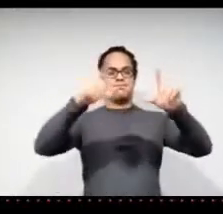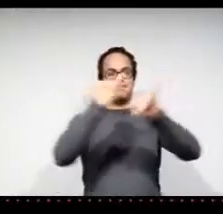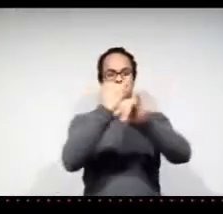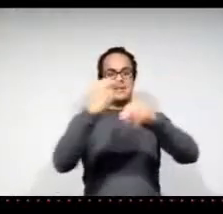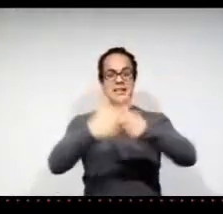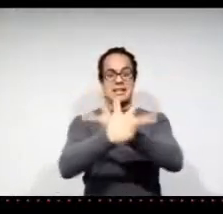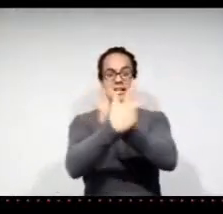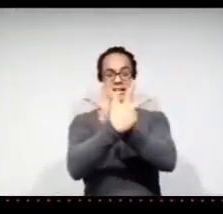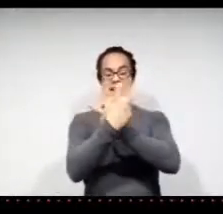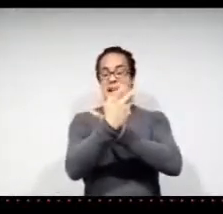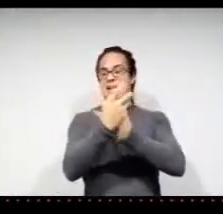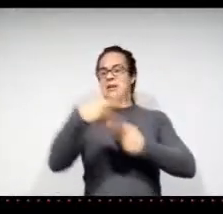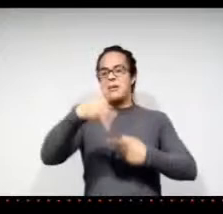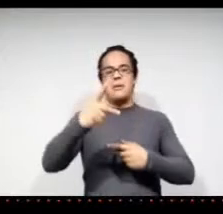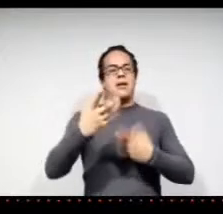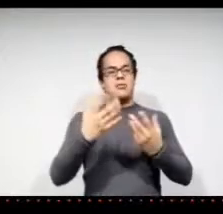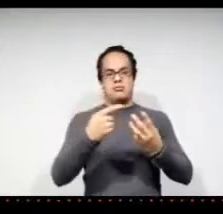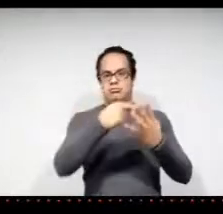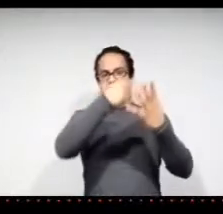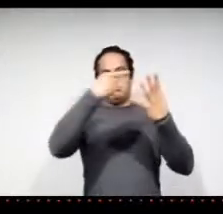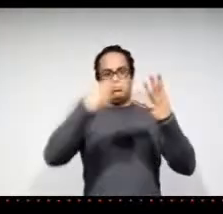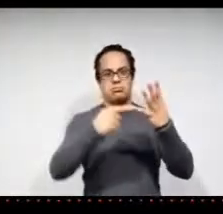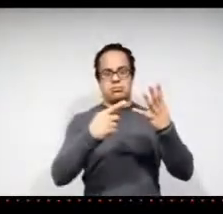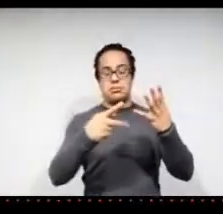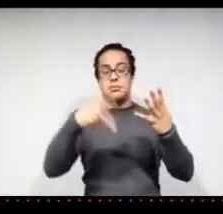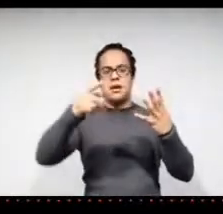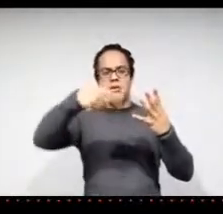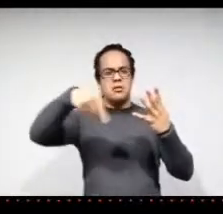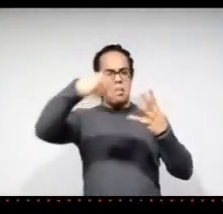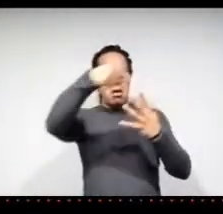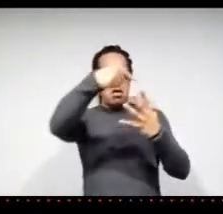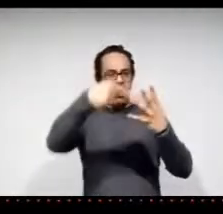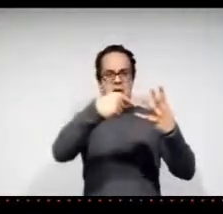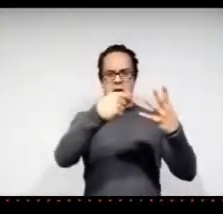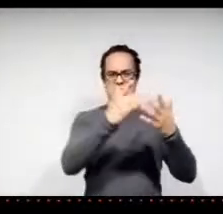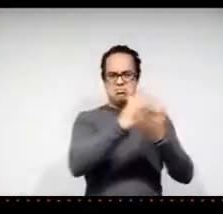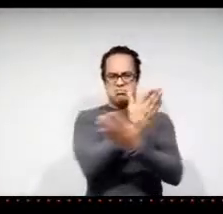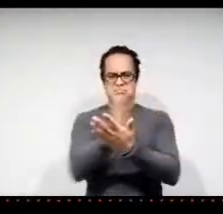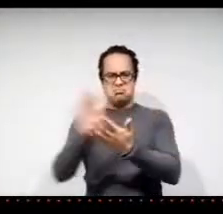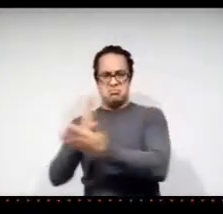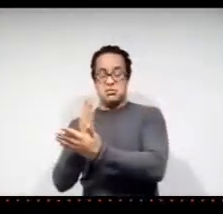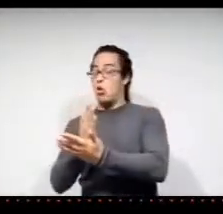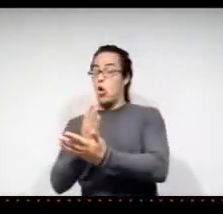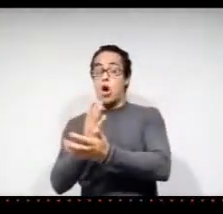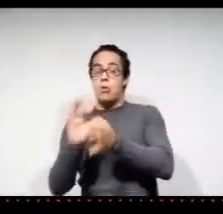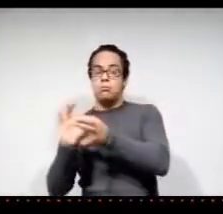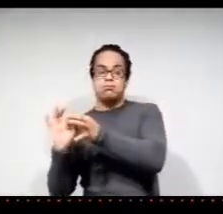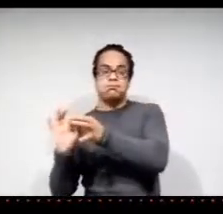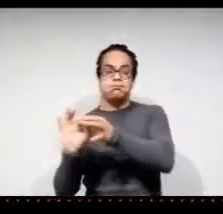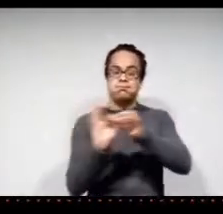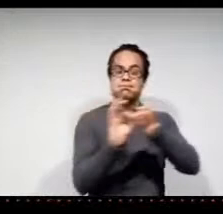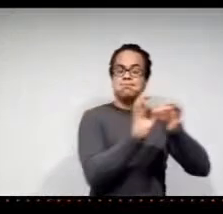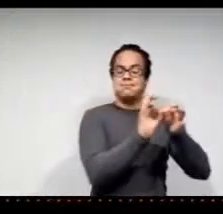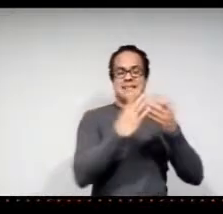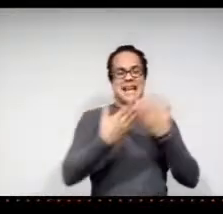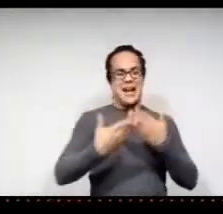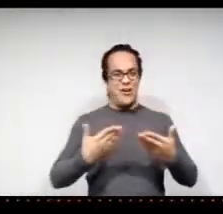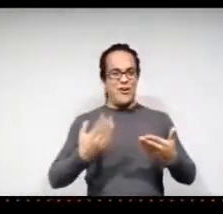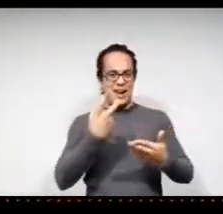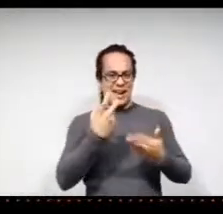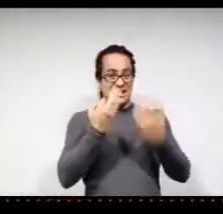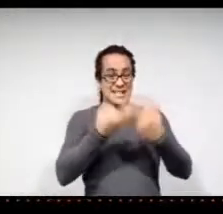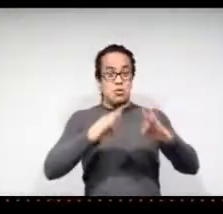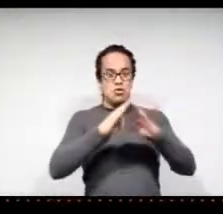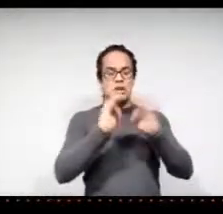perdió la distinción entre cada una de estas. Ahora es un continuo. Y lo importante es que capacitemos, que